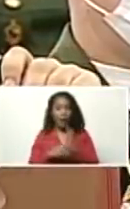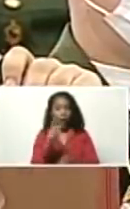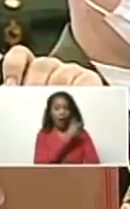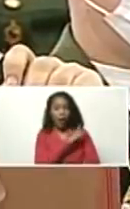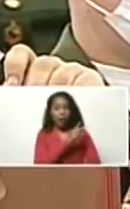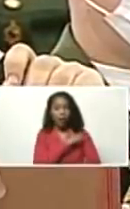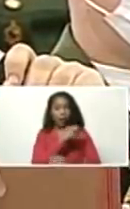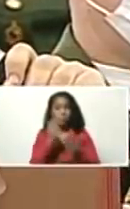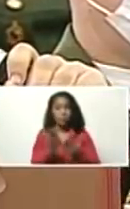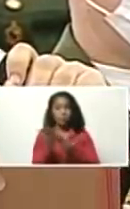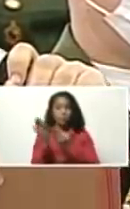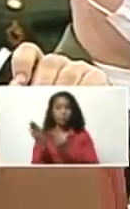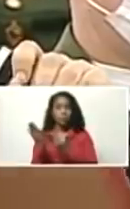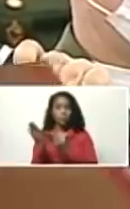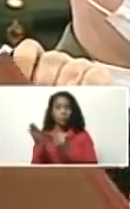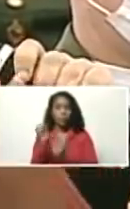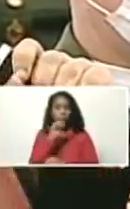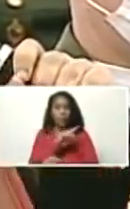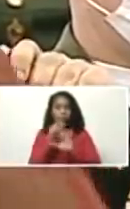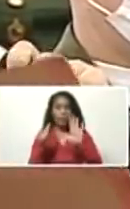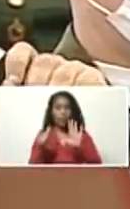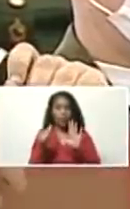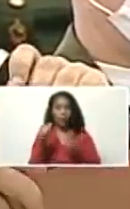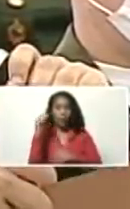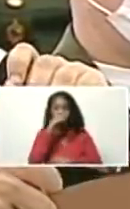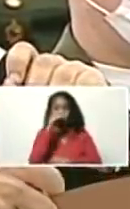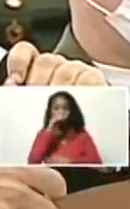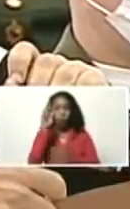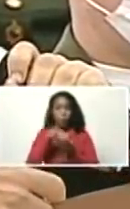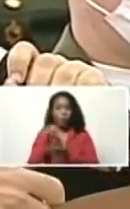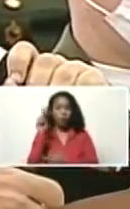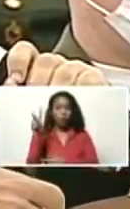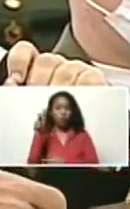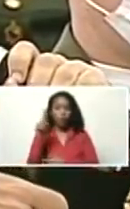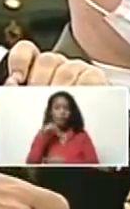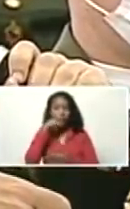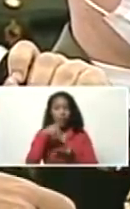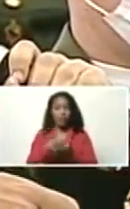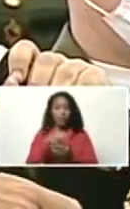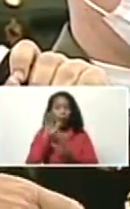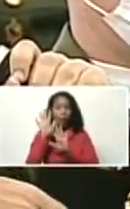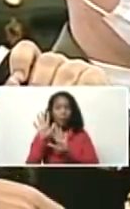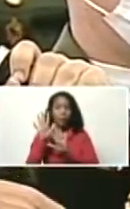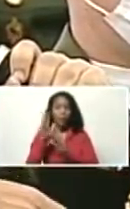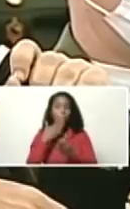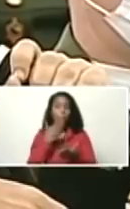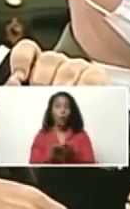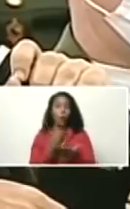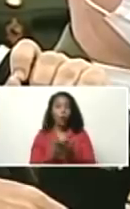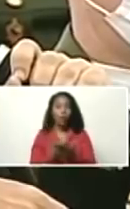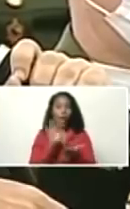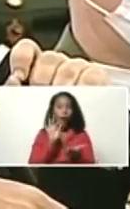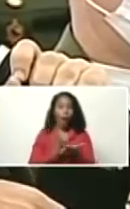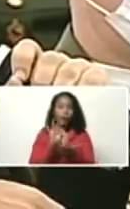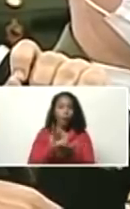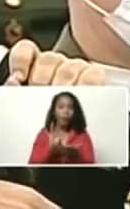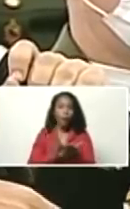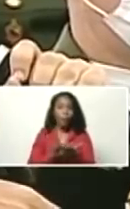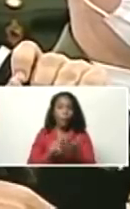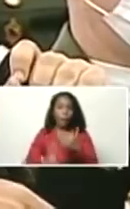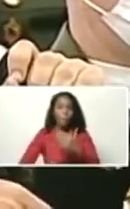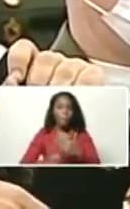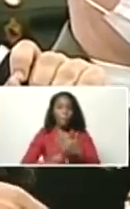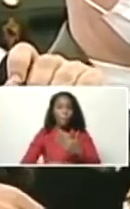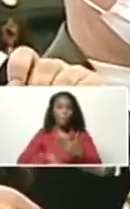Arcay, que es del 16 de octubre del 2002 y se llama así: Propuestas y estrategias para el proyecto